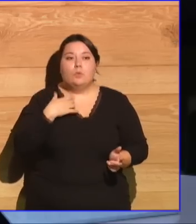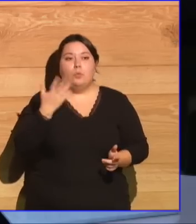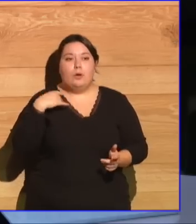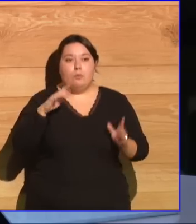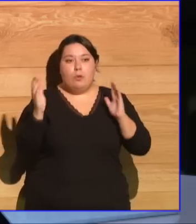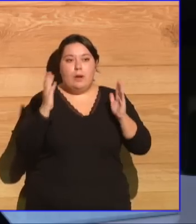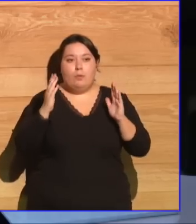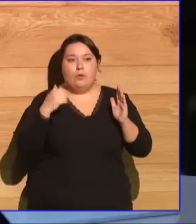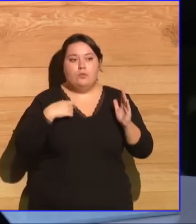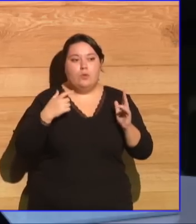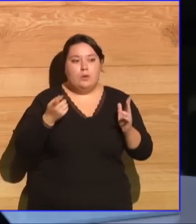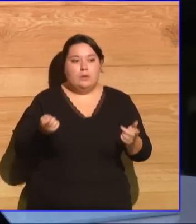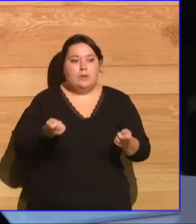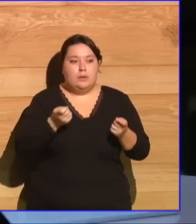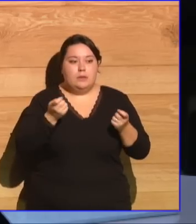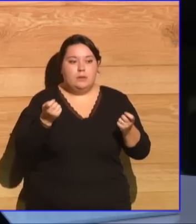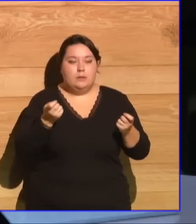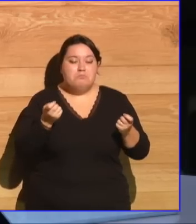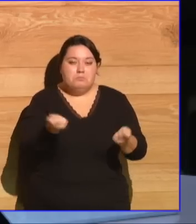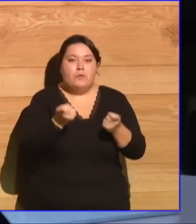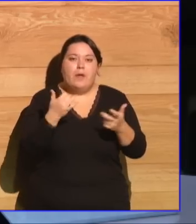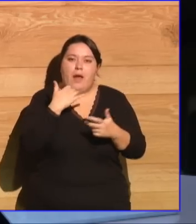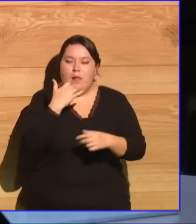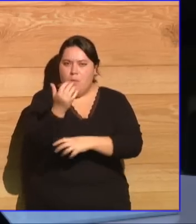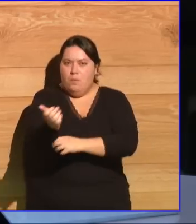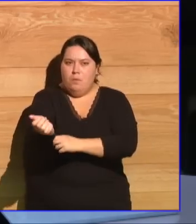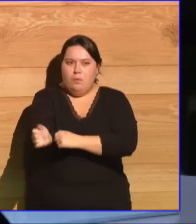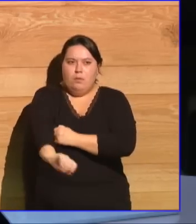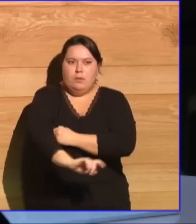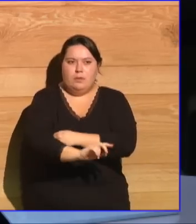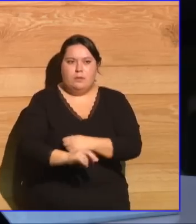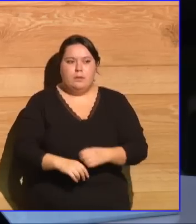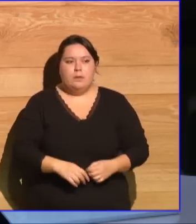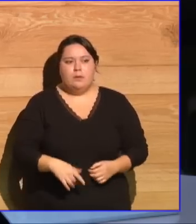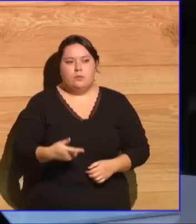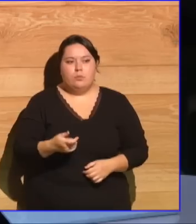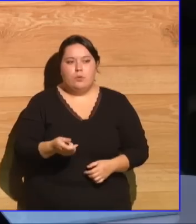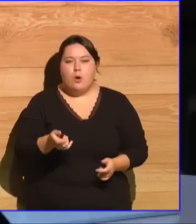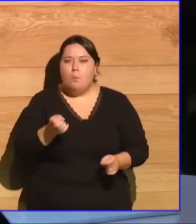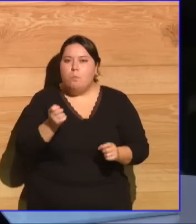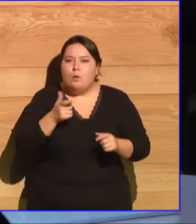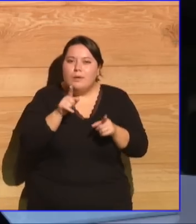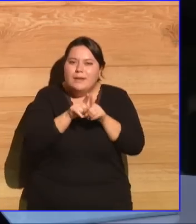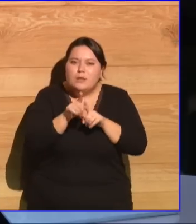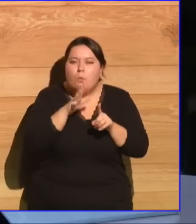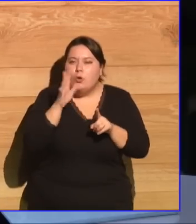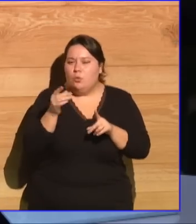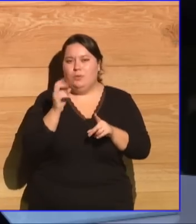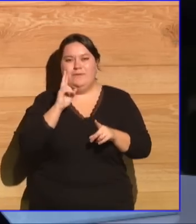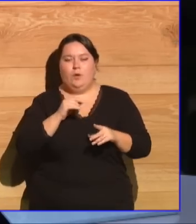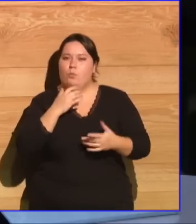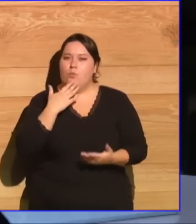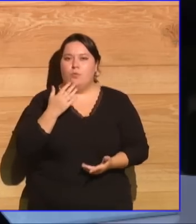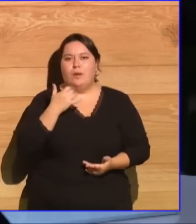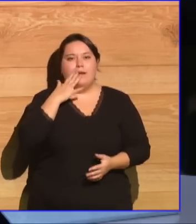Boorman Esperanza y Gloria y tuvo mucho más predicamento crítico porque se consideraba que se percibía como